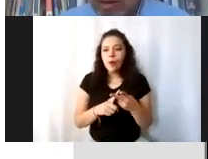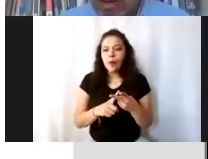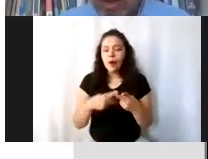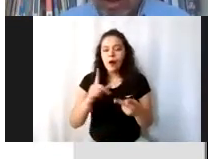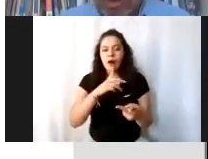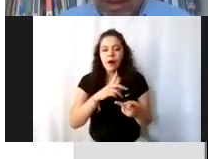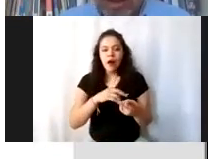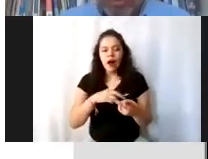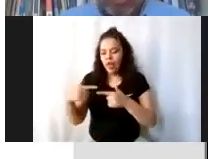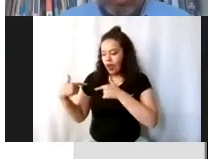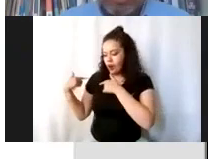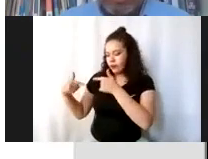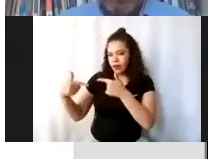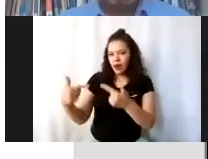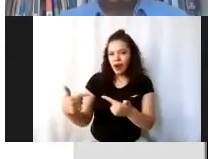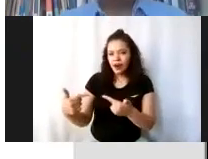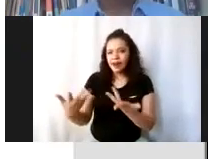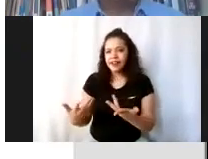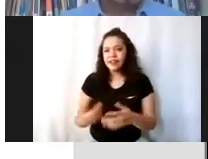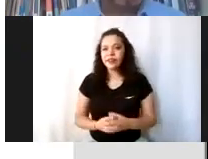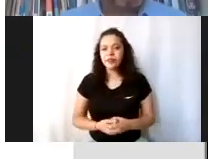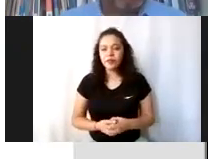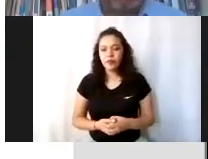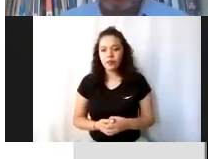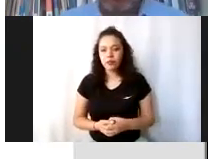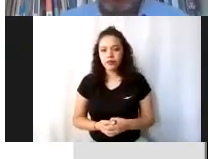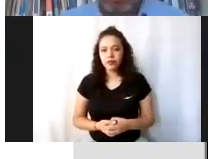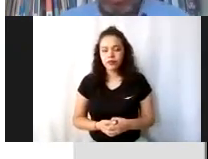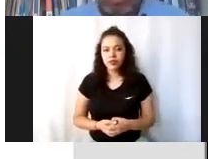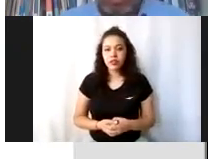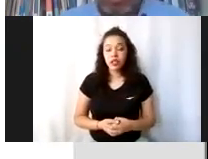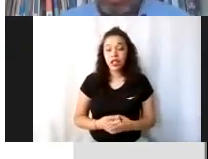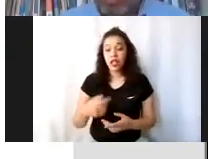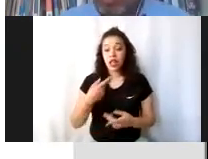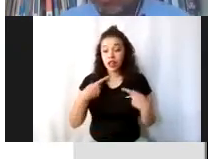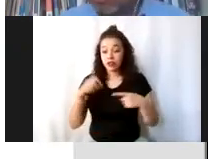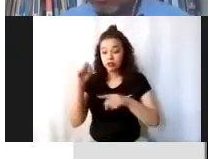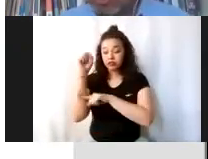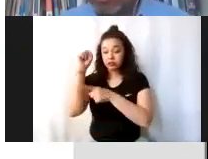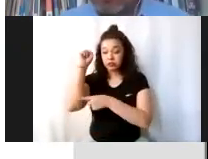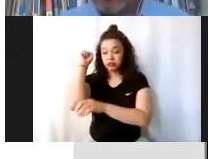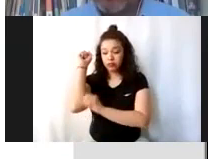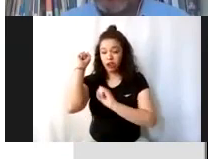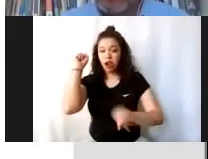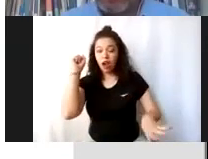genéticos, que no necesariamente porque hubiese sido abortado, tendrían que darse a